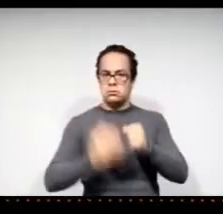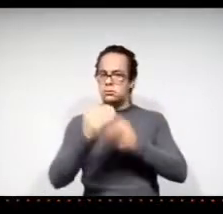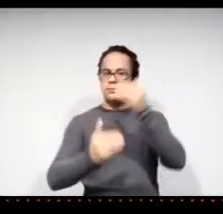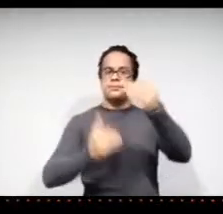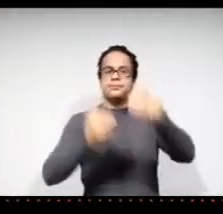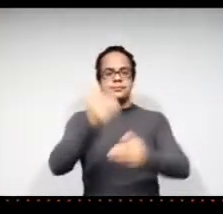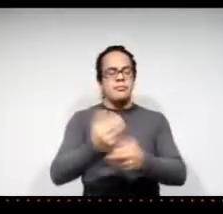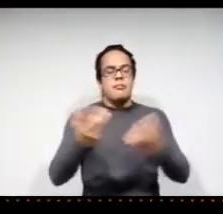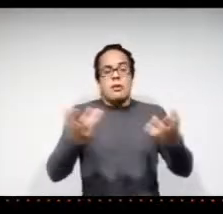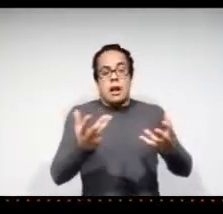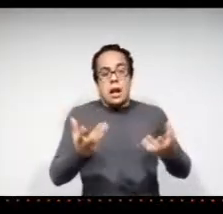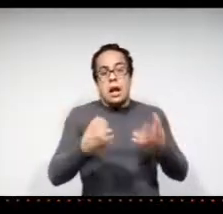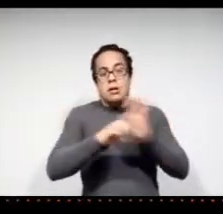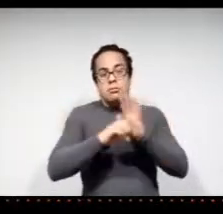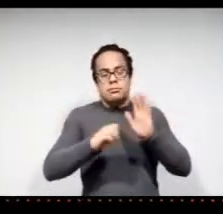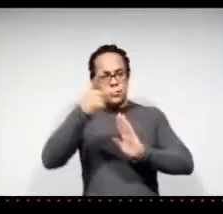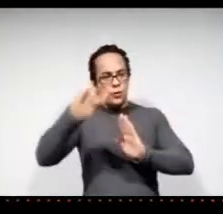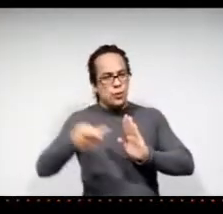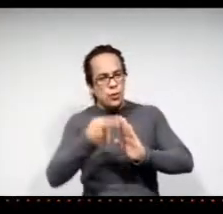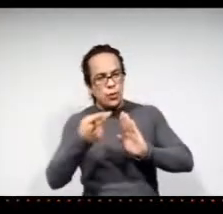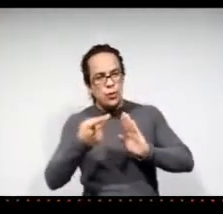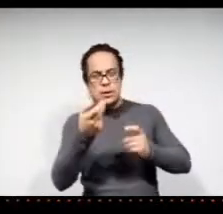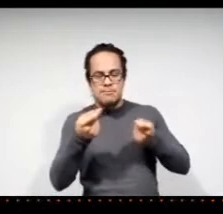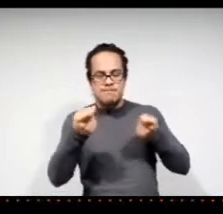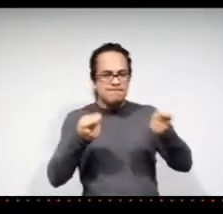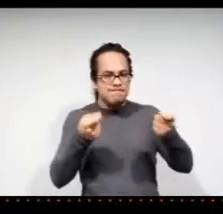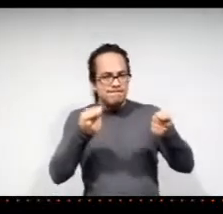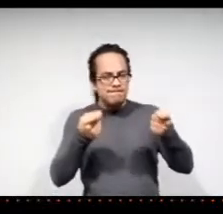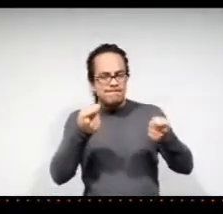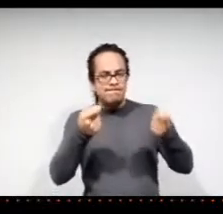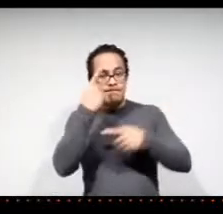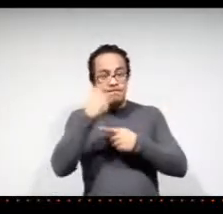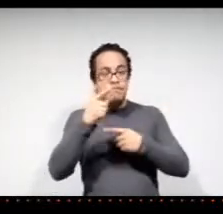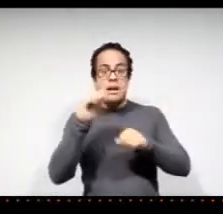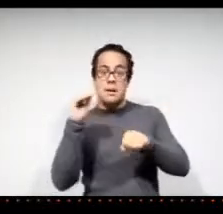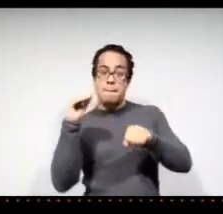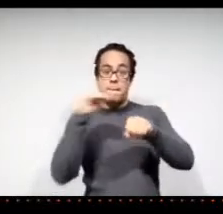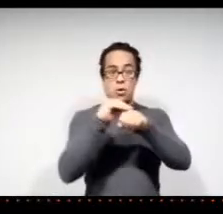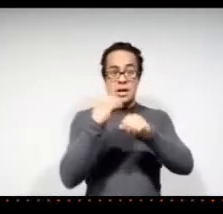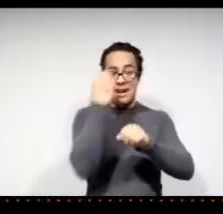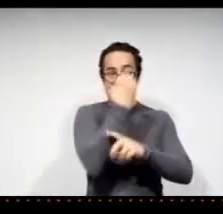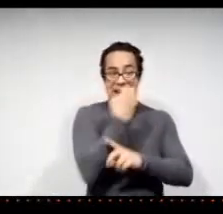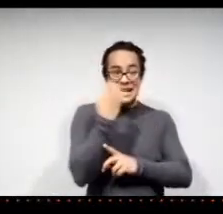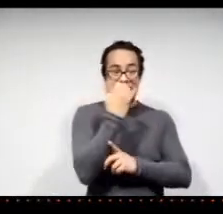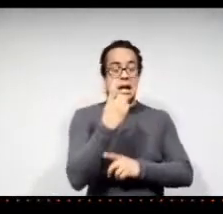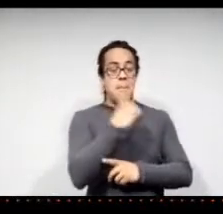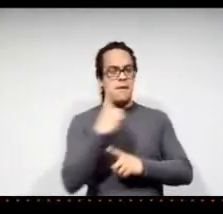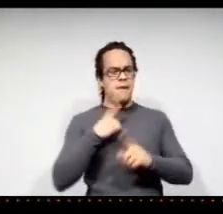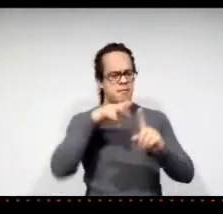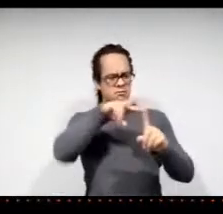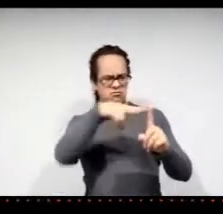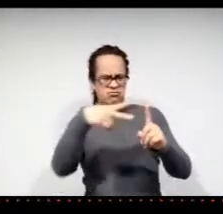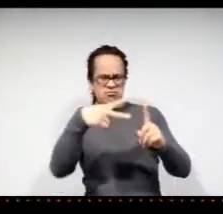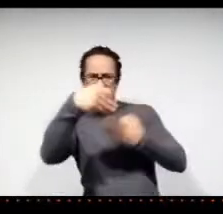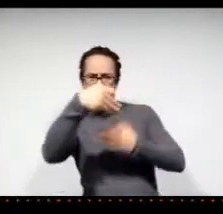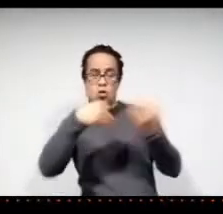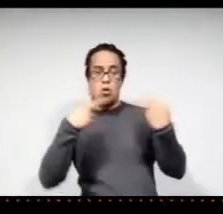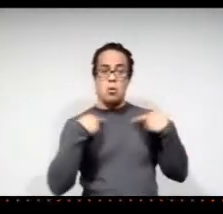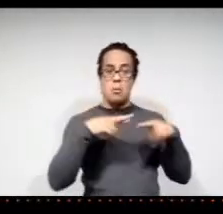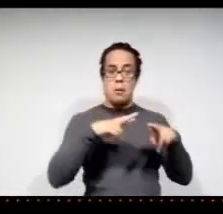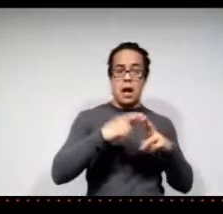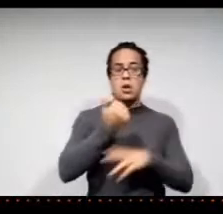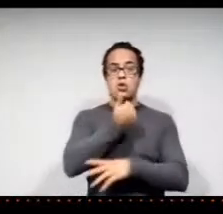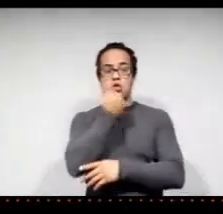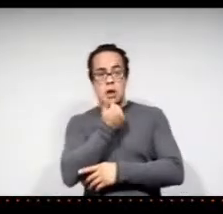retomar todo esto e insertar a la evaluación como un componente importante de todo el proceso, ¿no? Que en línea